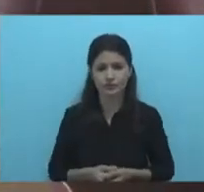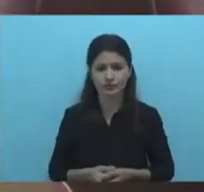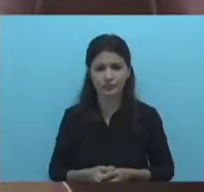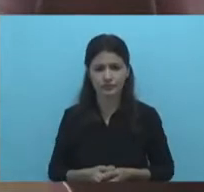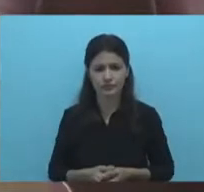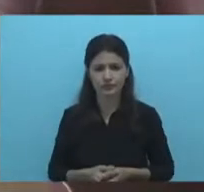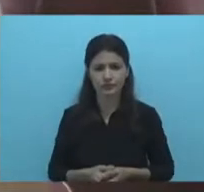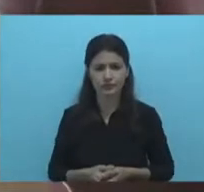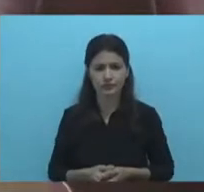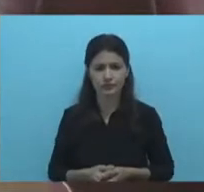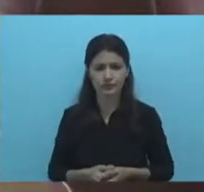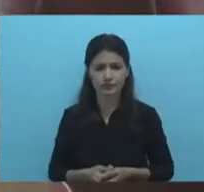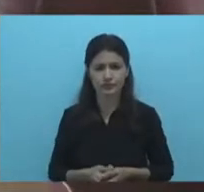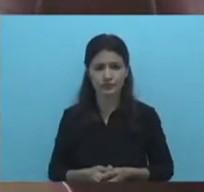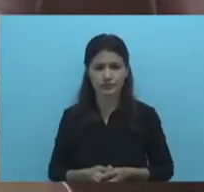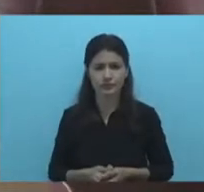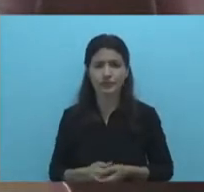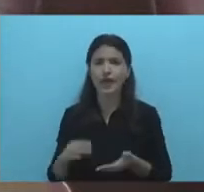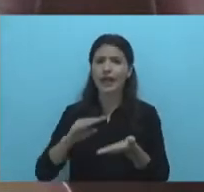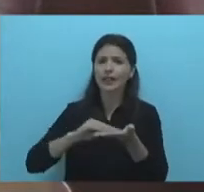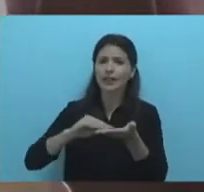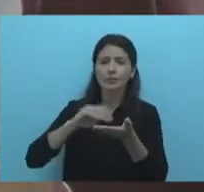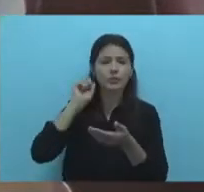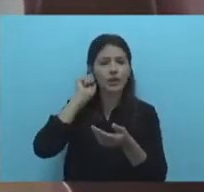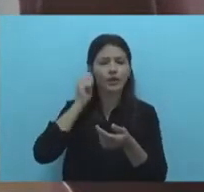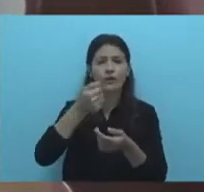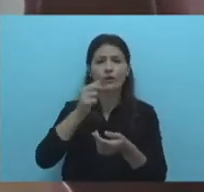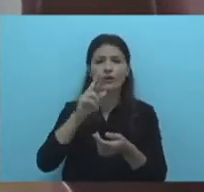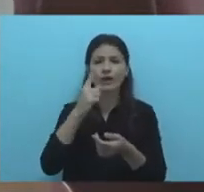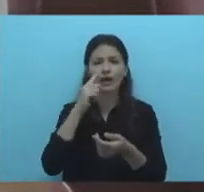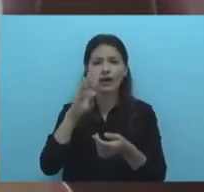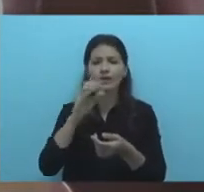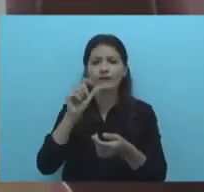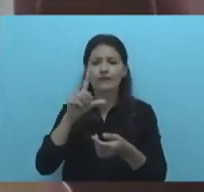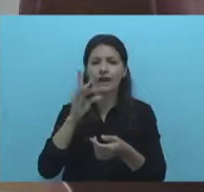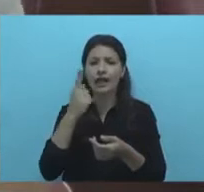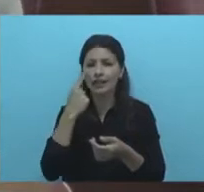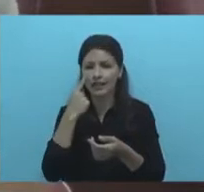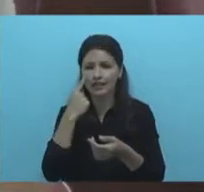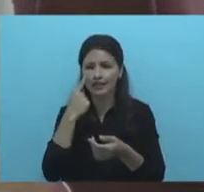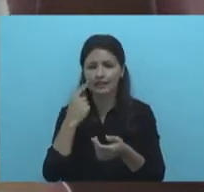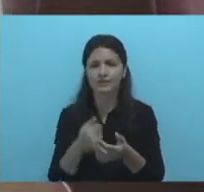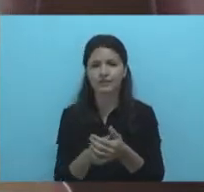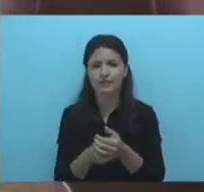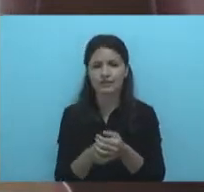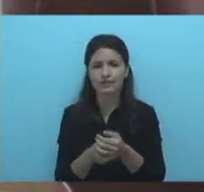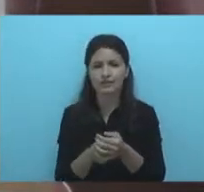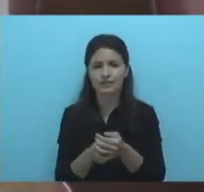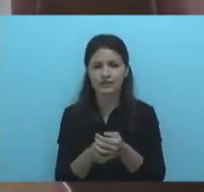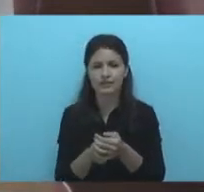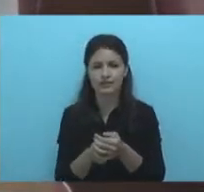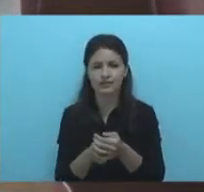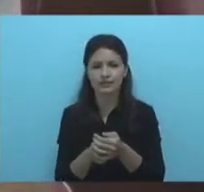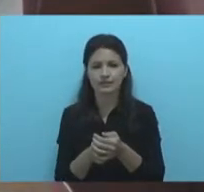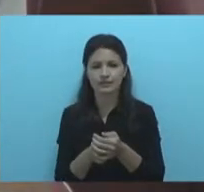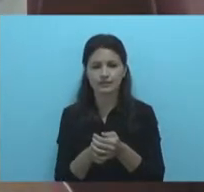Nacional, cuando el diputado Paco Garibaldi fue el iniciador de una ley que fue sancionada